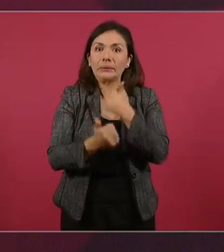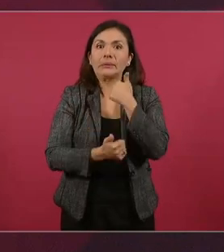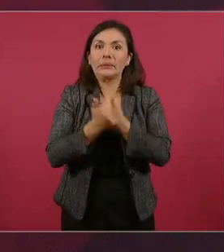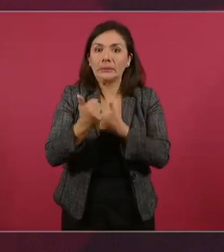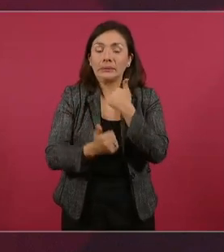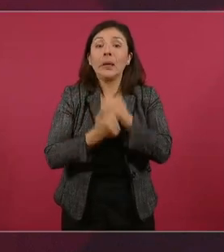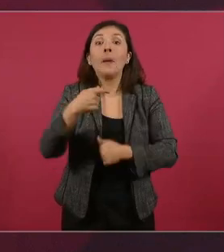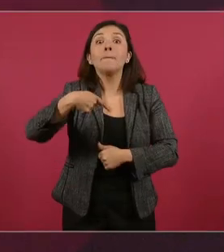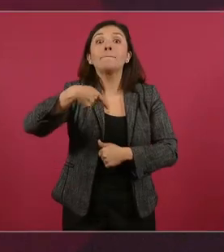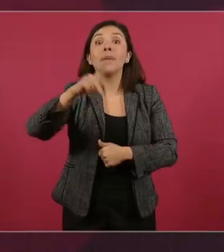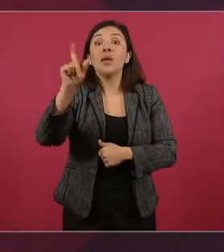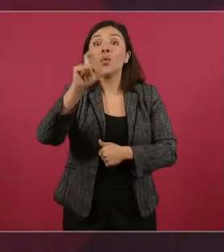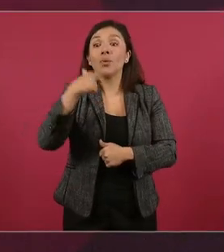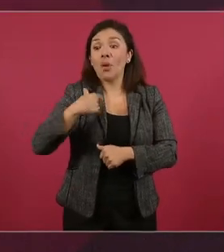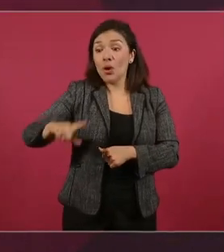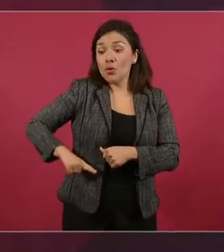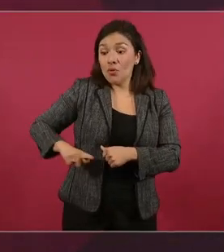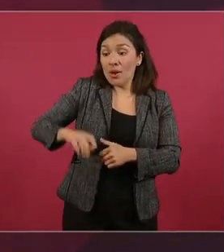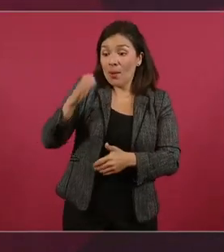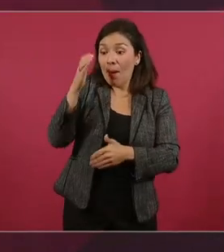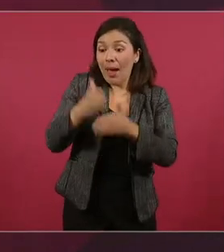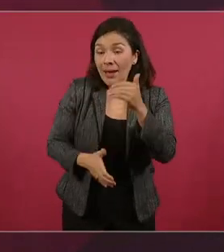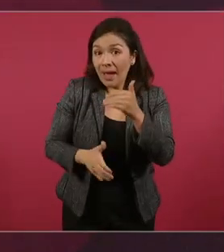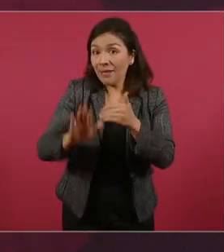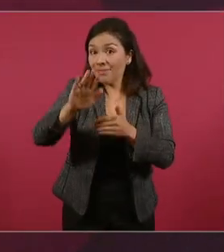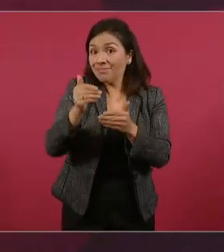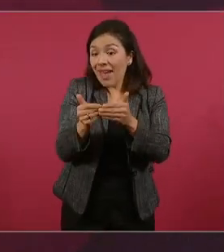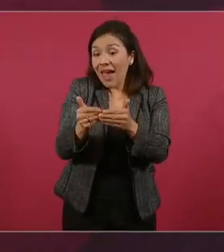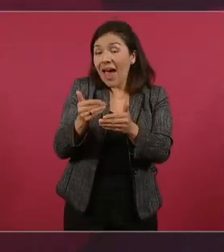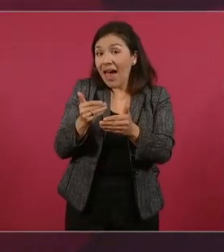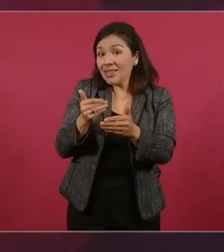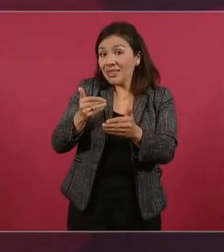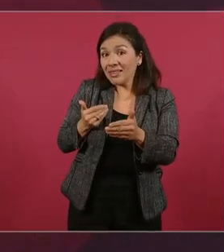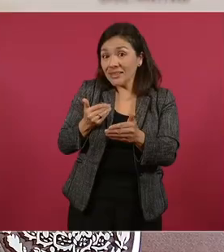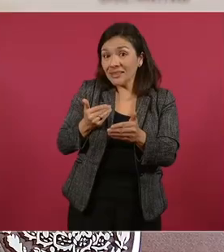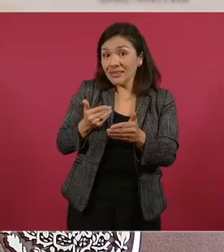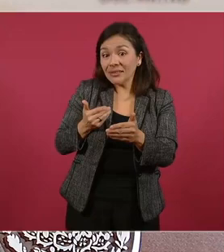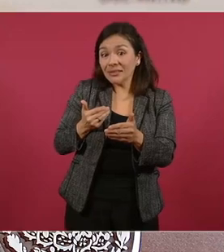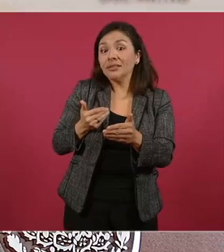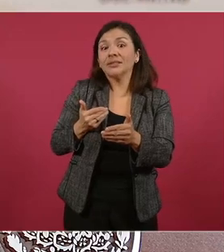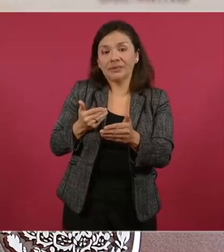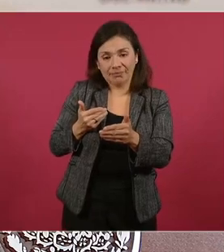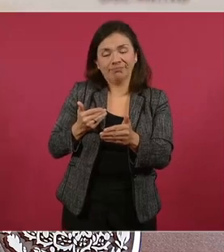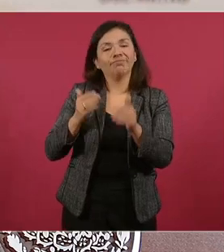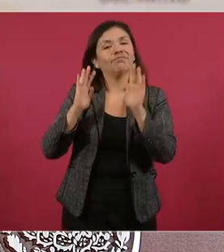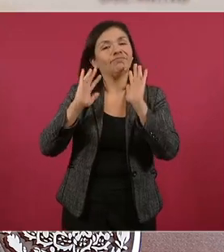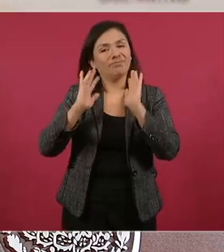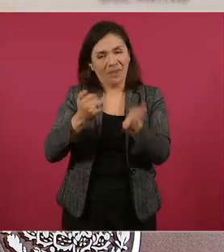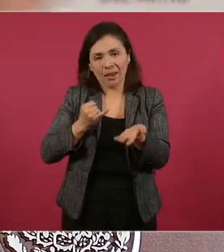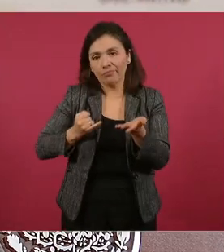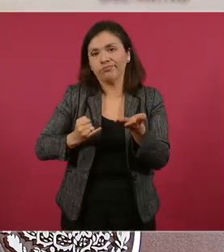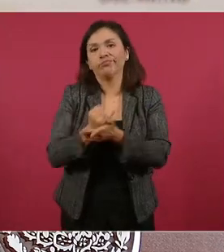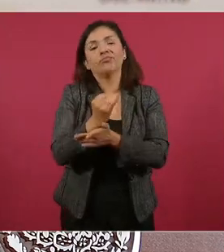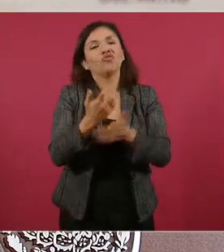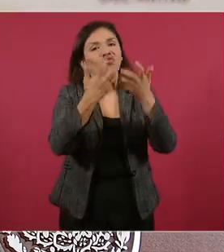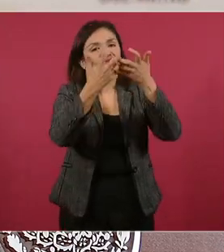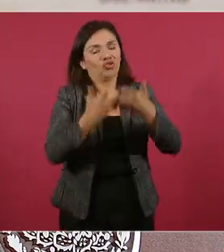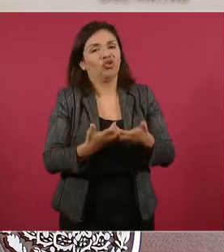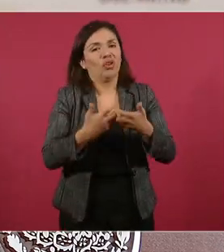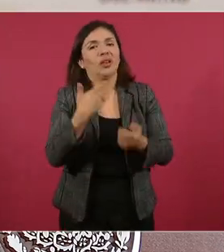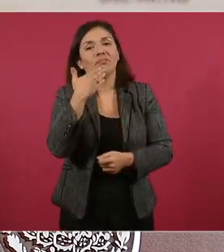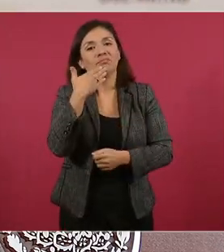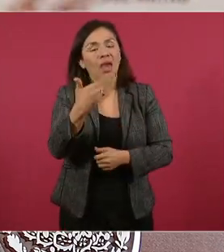antes de que yo termine, antes de que concluya el mandato, va a estar funcionando